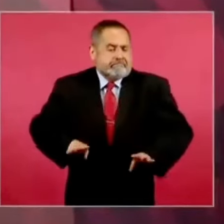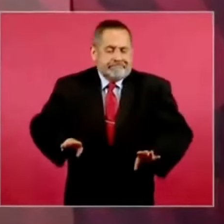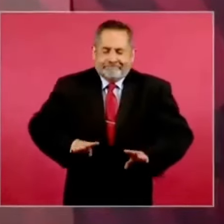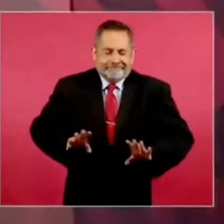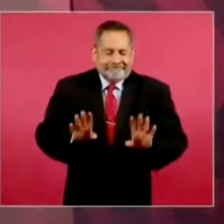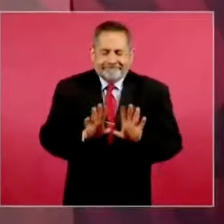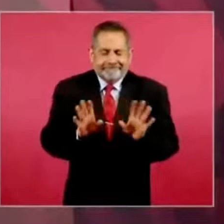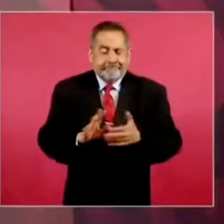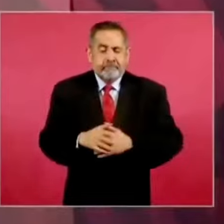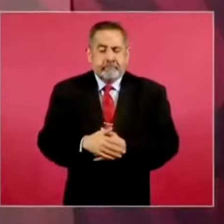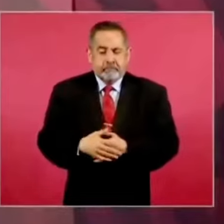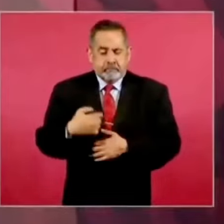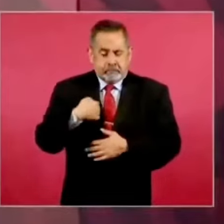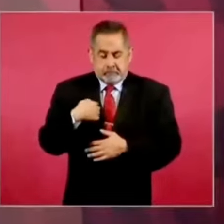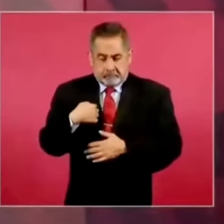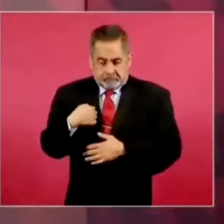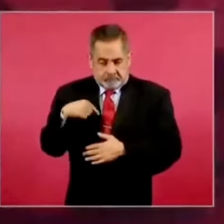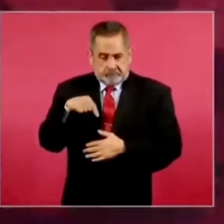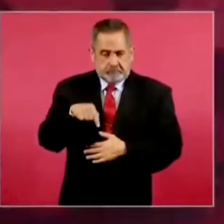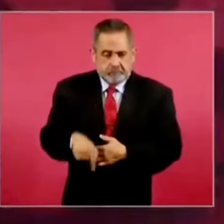porque pues yo no estoy aquí para